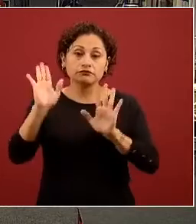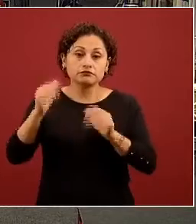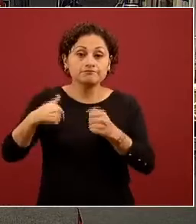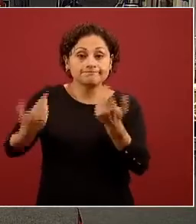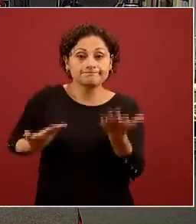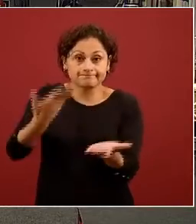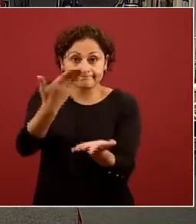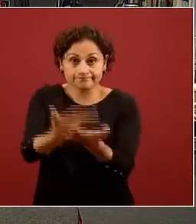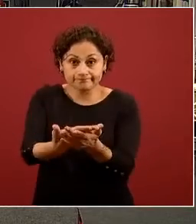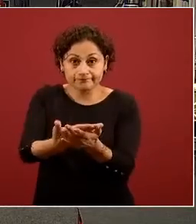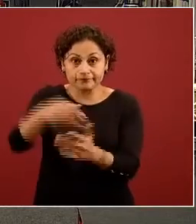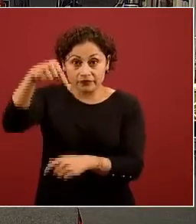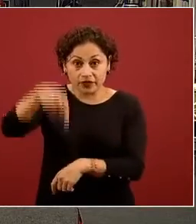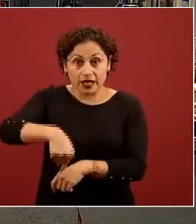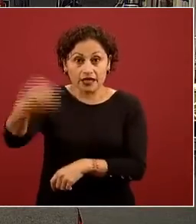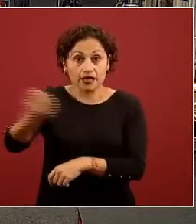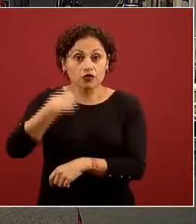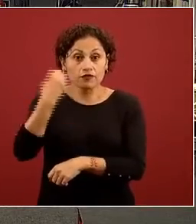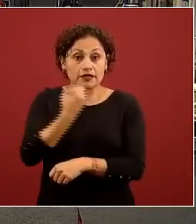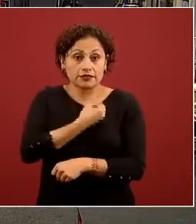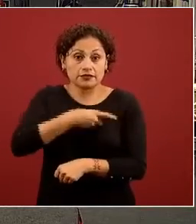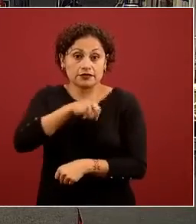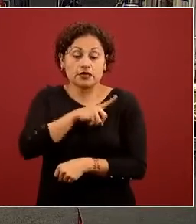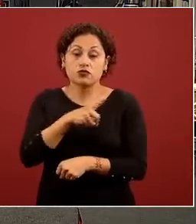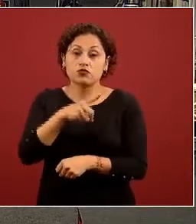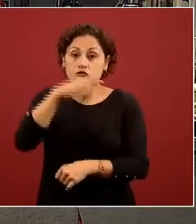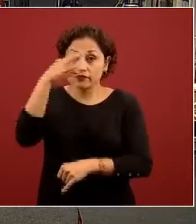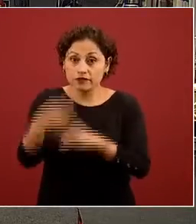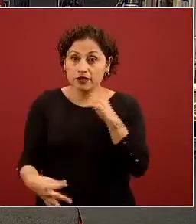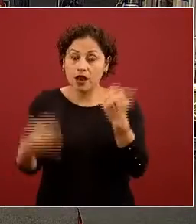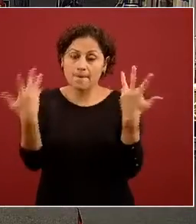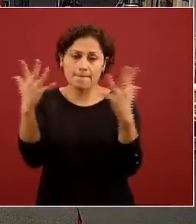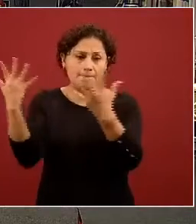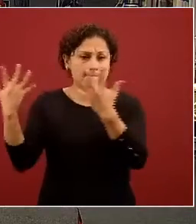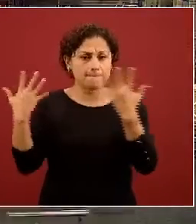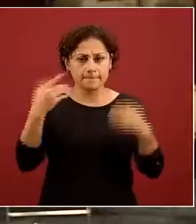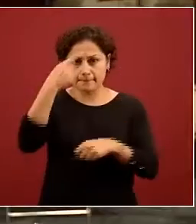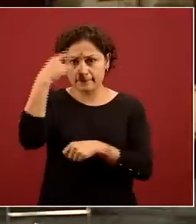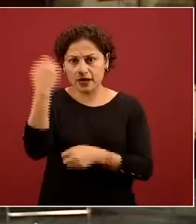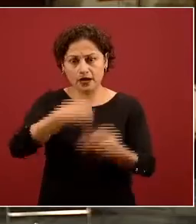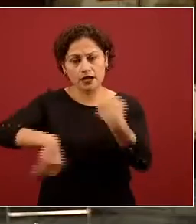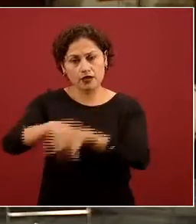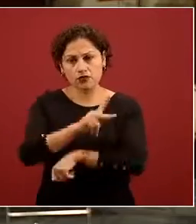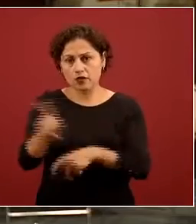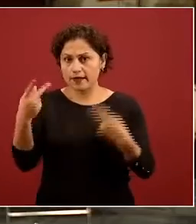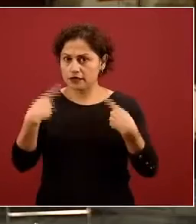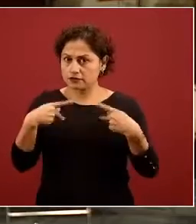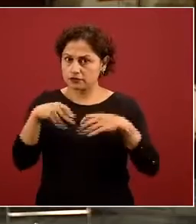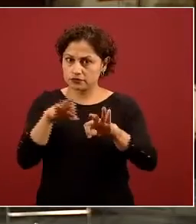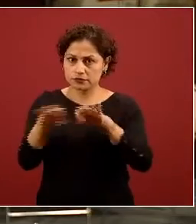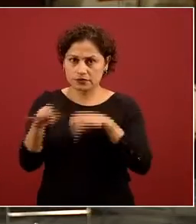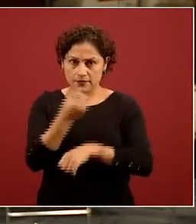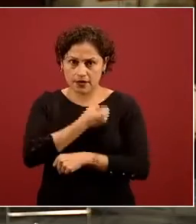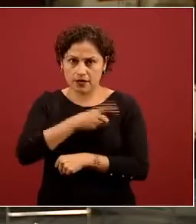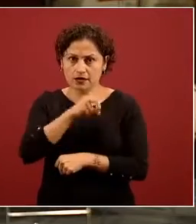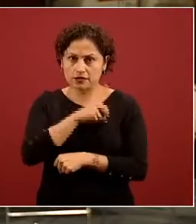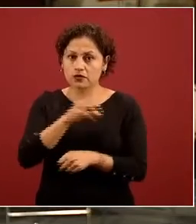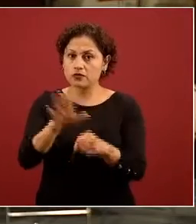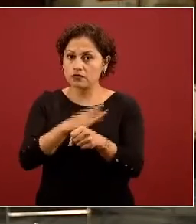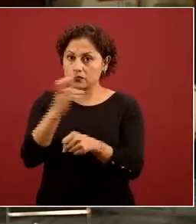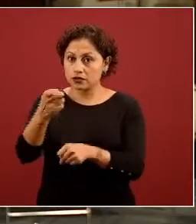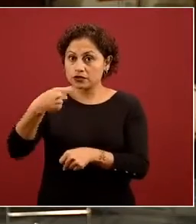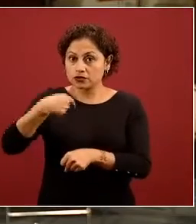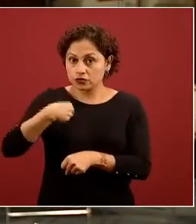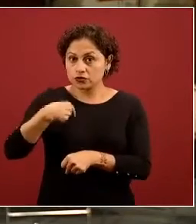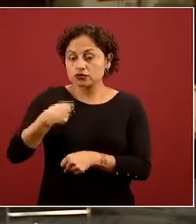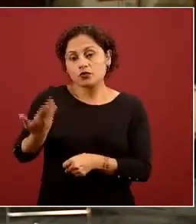de prensa de salud con un aplauso para el personal médico, ¿no? Por eso yo les pediría a todos un aplauso para nuestro